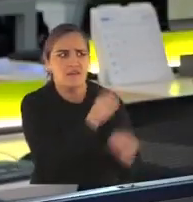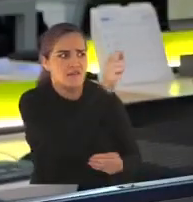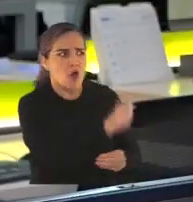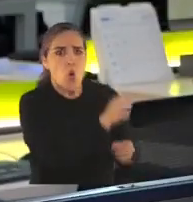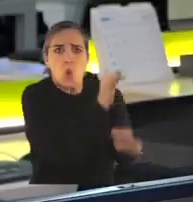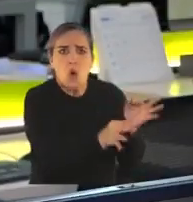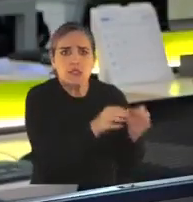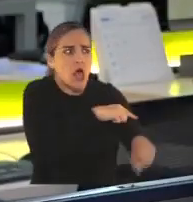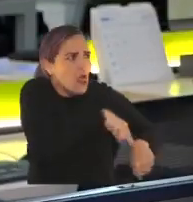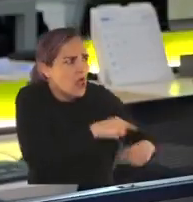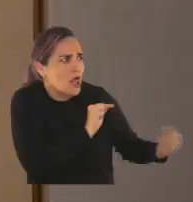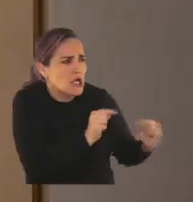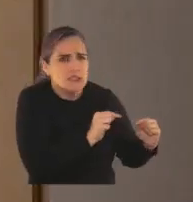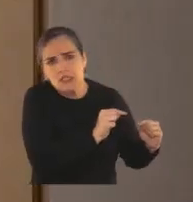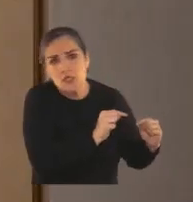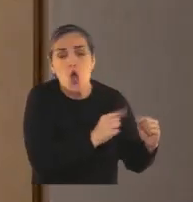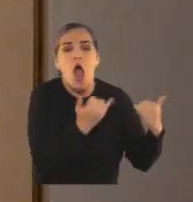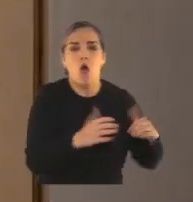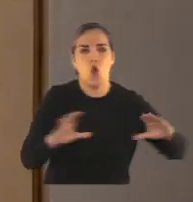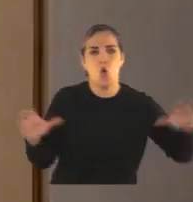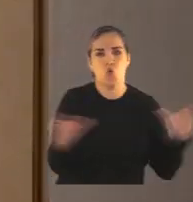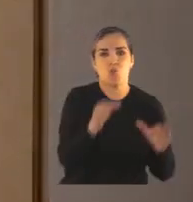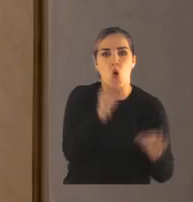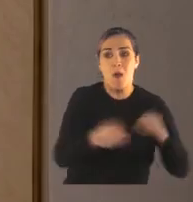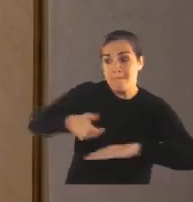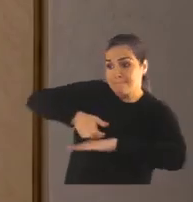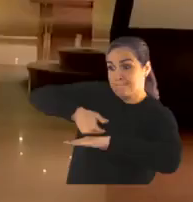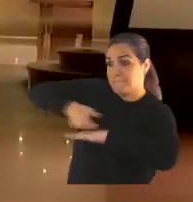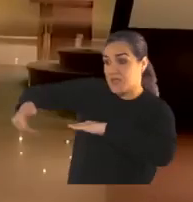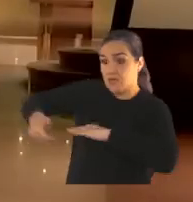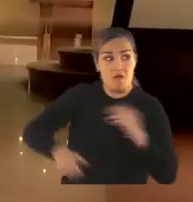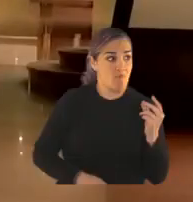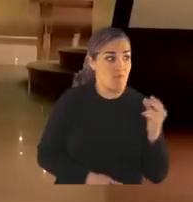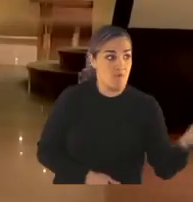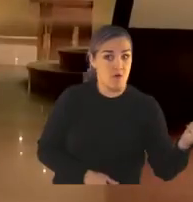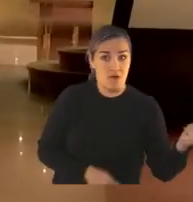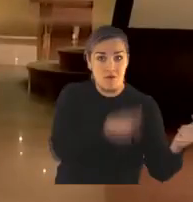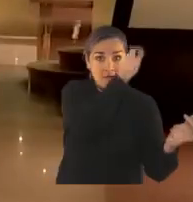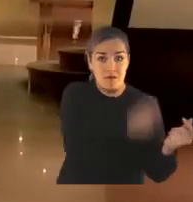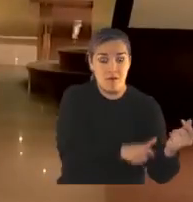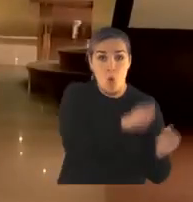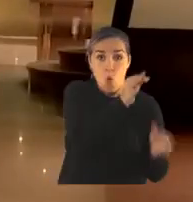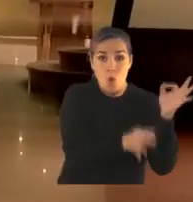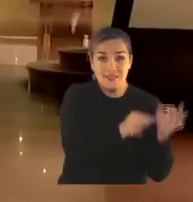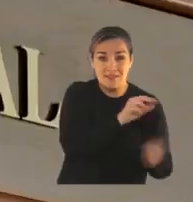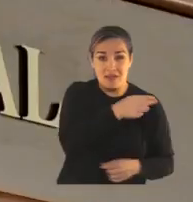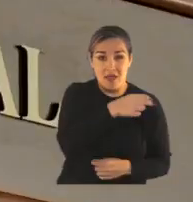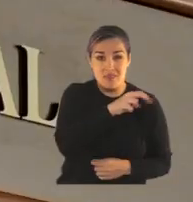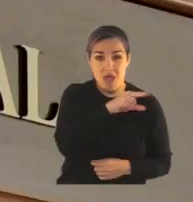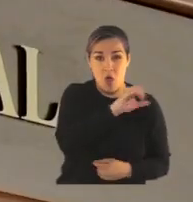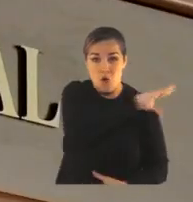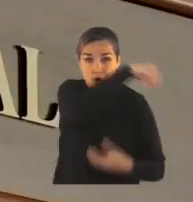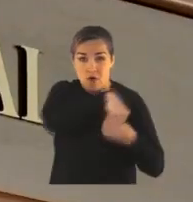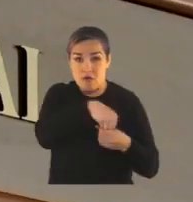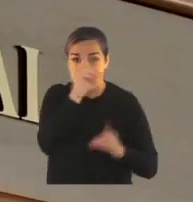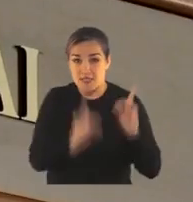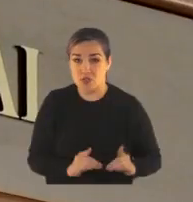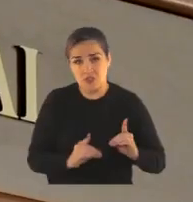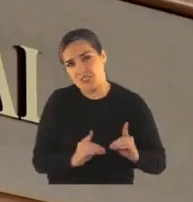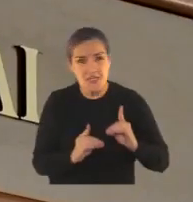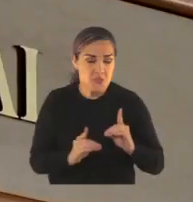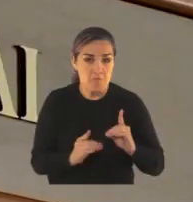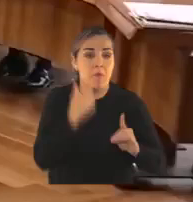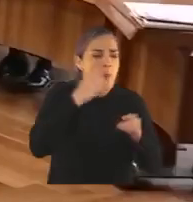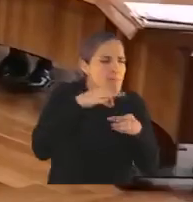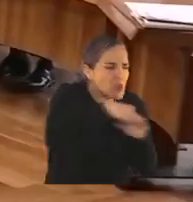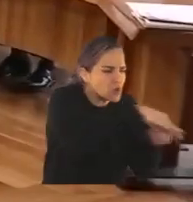la sala plena de la Corte deberá analizar esta solicitud y determinar si el conjuez Henao podrá o no intervenir en la decisión. Se da una